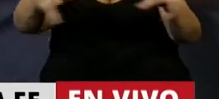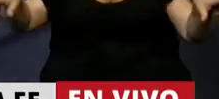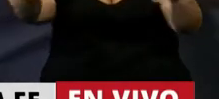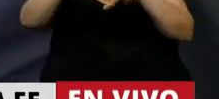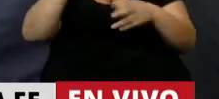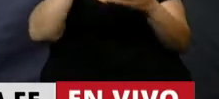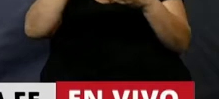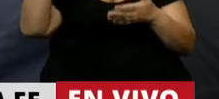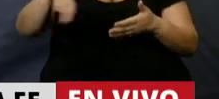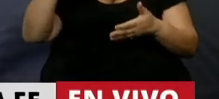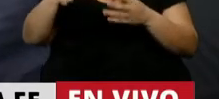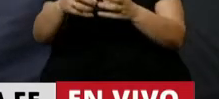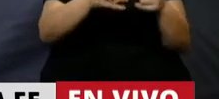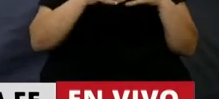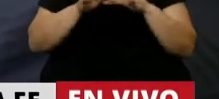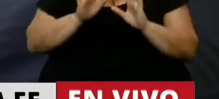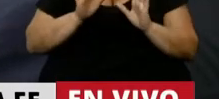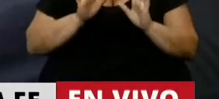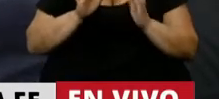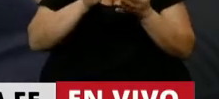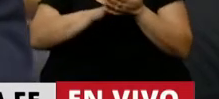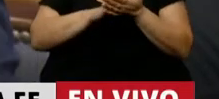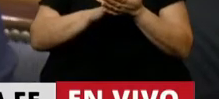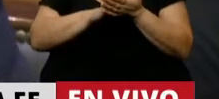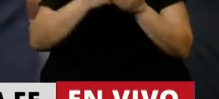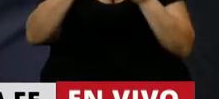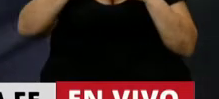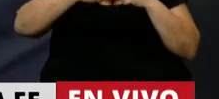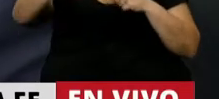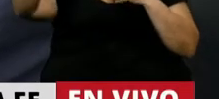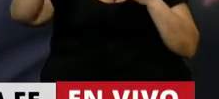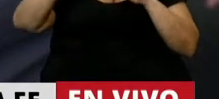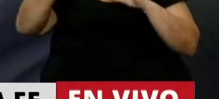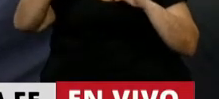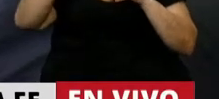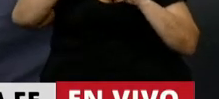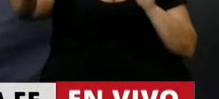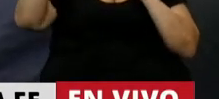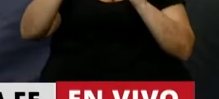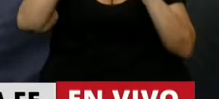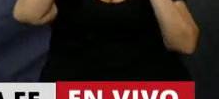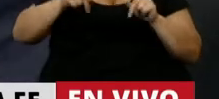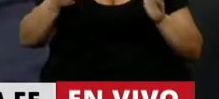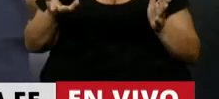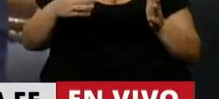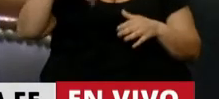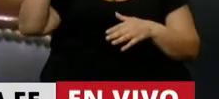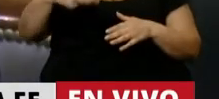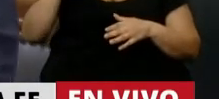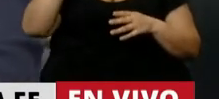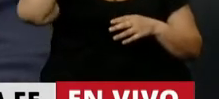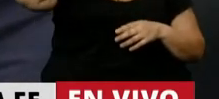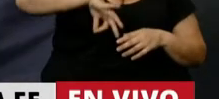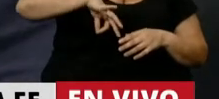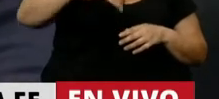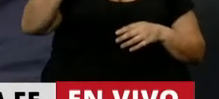recaudación tiene que estar en el debate de la sustentabilidad del sistema previsional. Que tendríamos que ir por salario